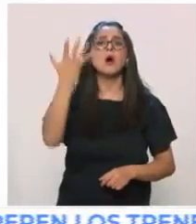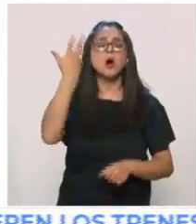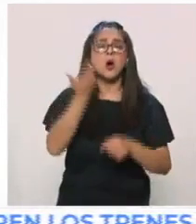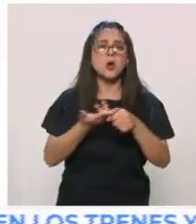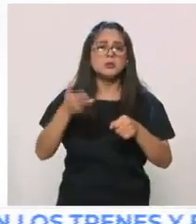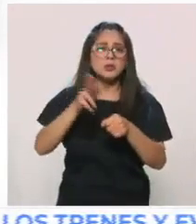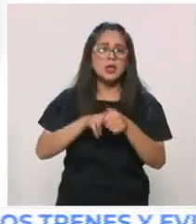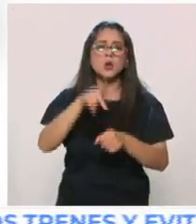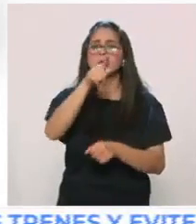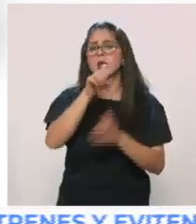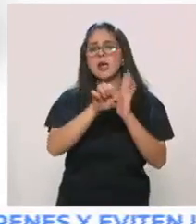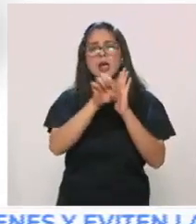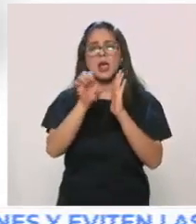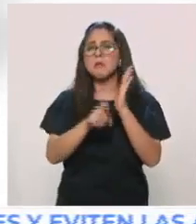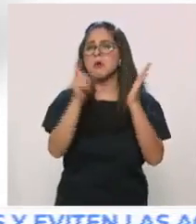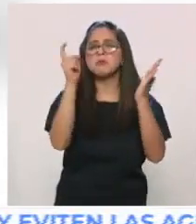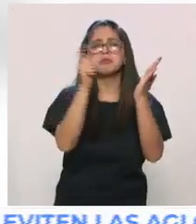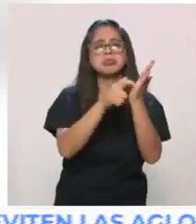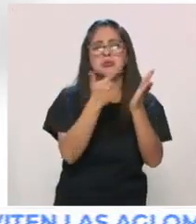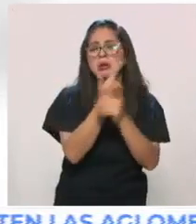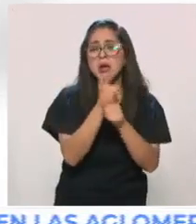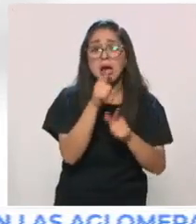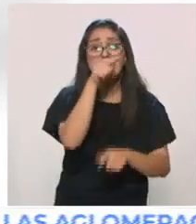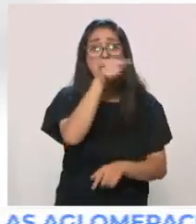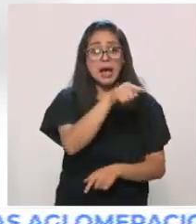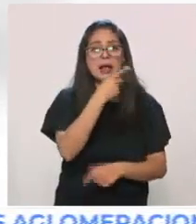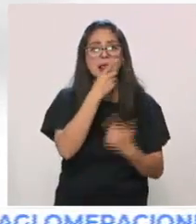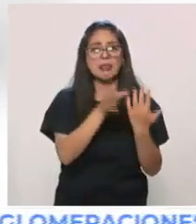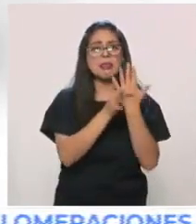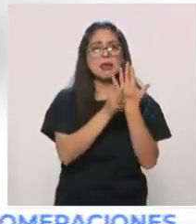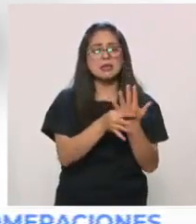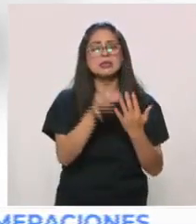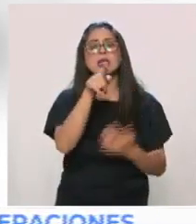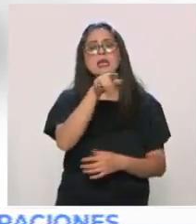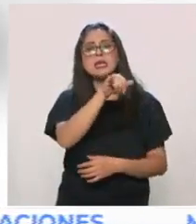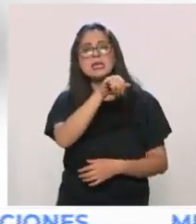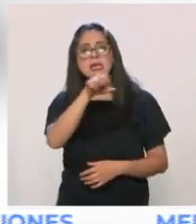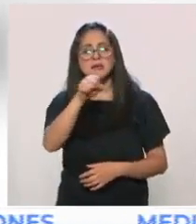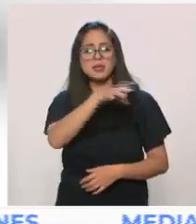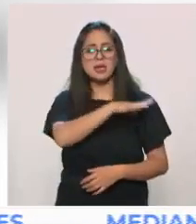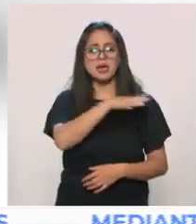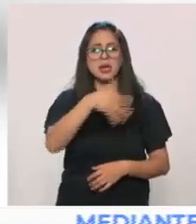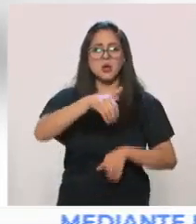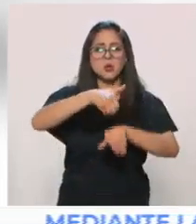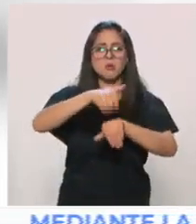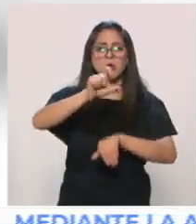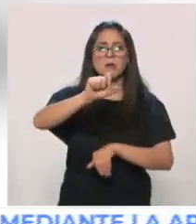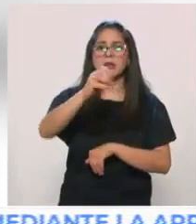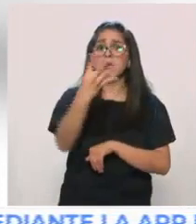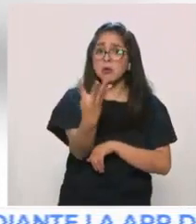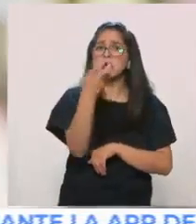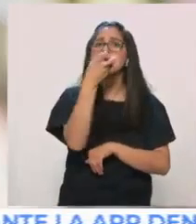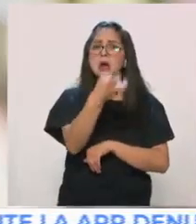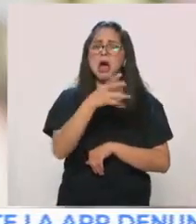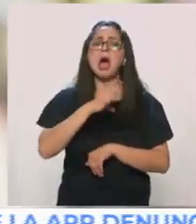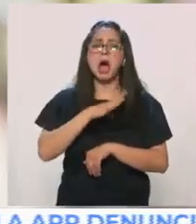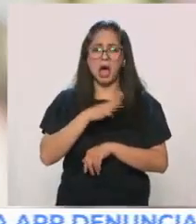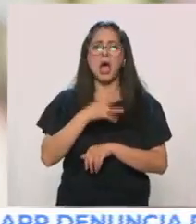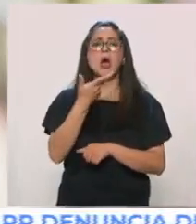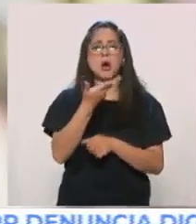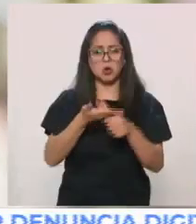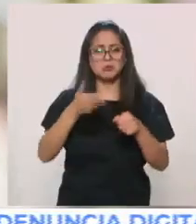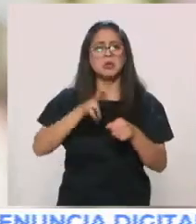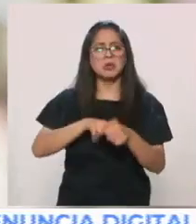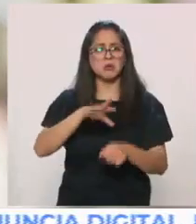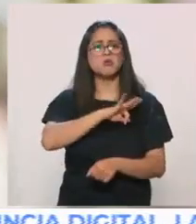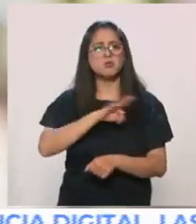Le hacemos clic a cualquiera y nos va a decir, por ejemplo, que este es un hospital del IMSS, el General de Zona 24, y que tiene disponibilidad. Puede buscar